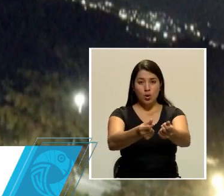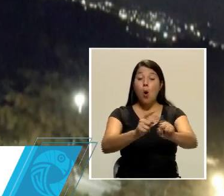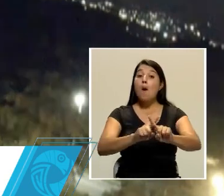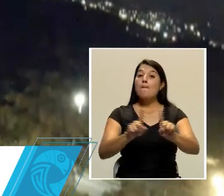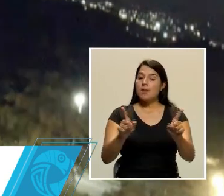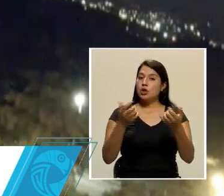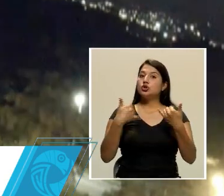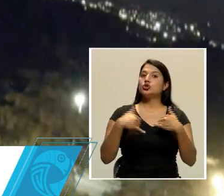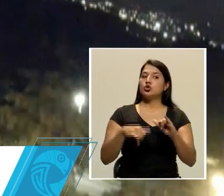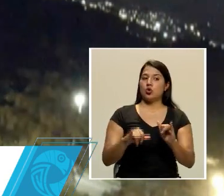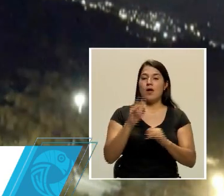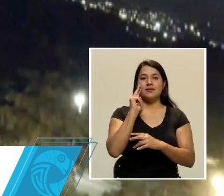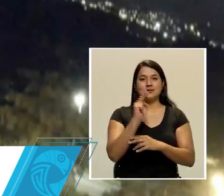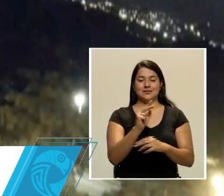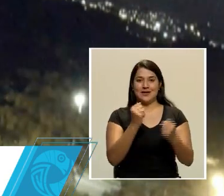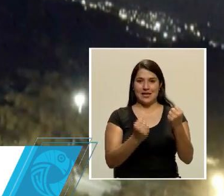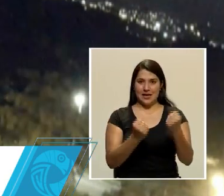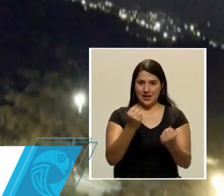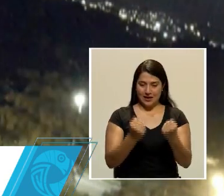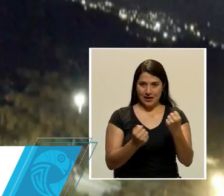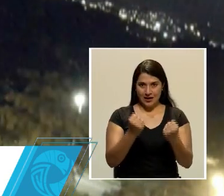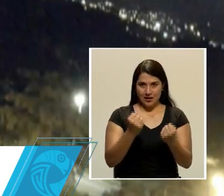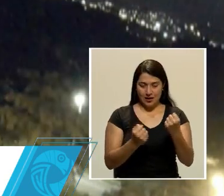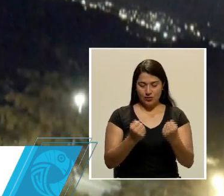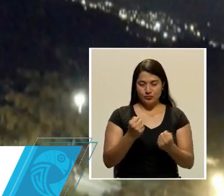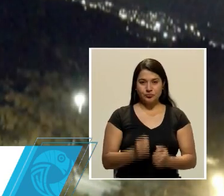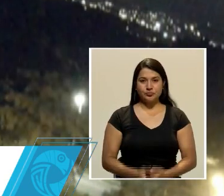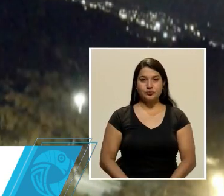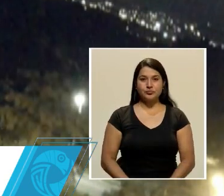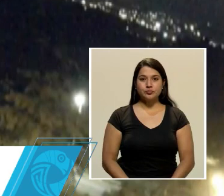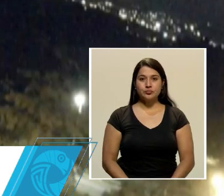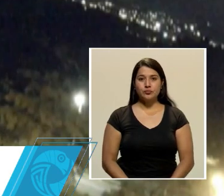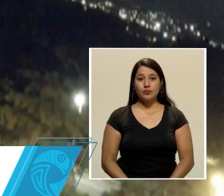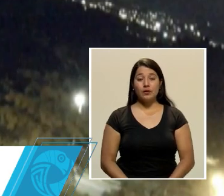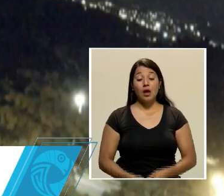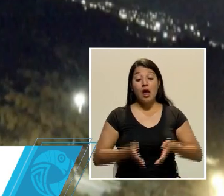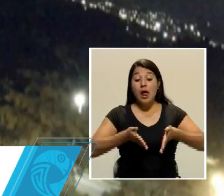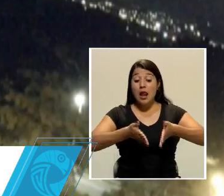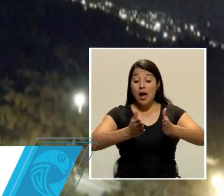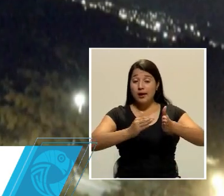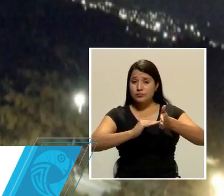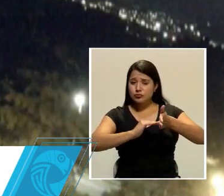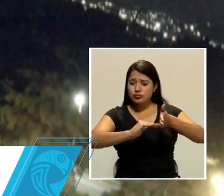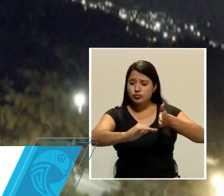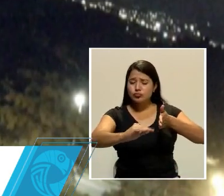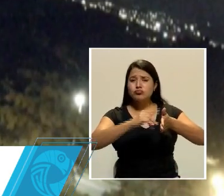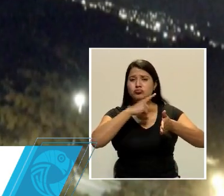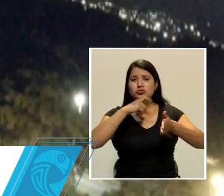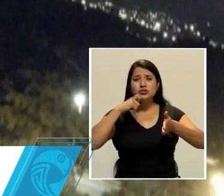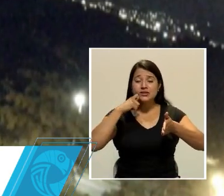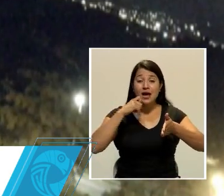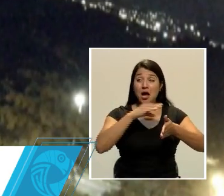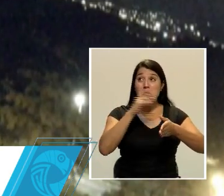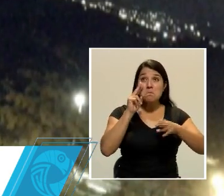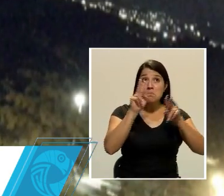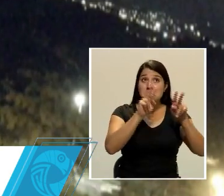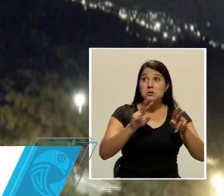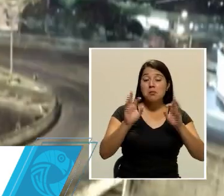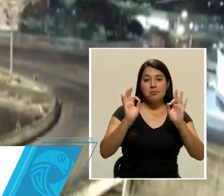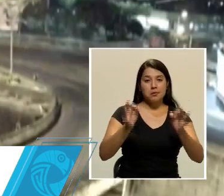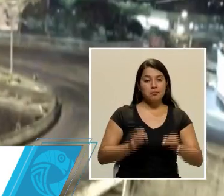nos muestran la Ruta 1 en el sector de Real Cariari. La carretera se ve con tránsito